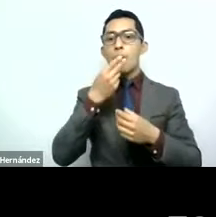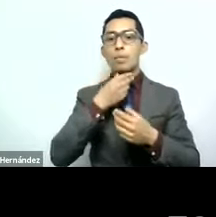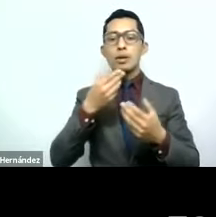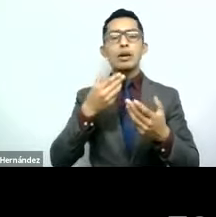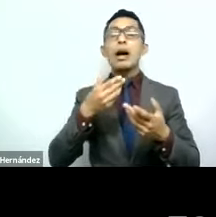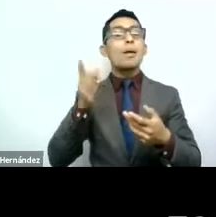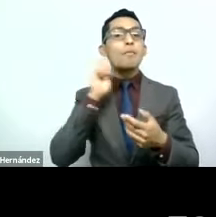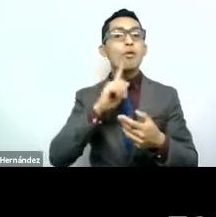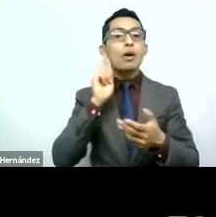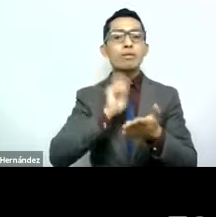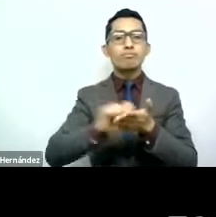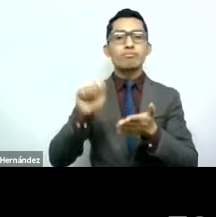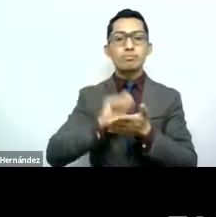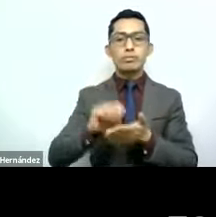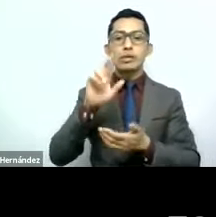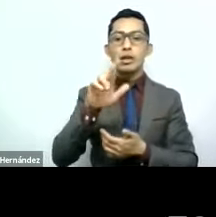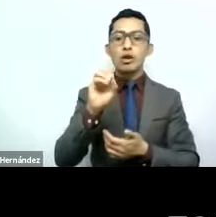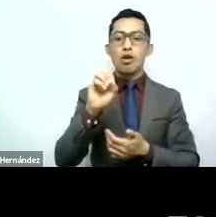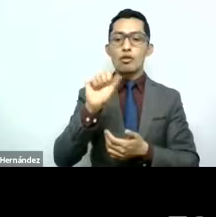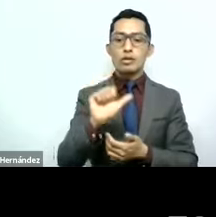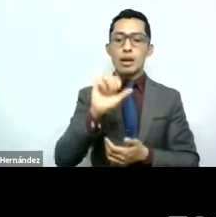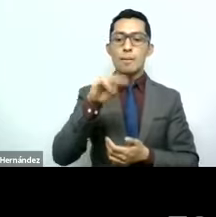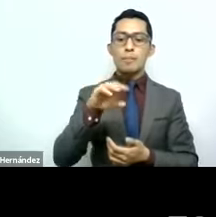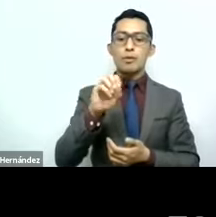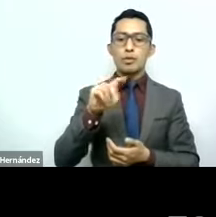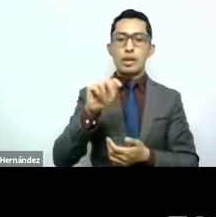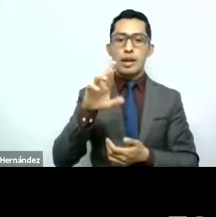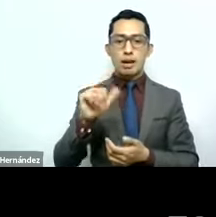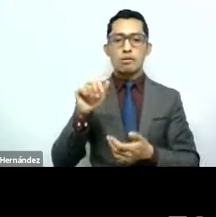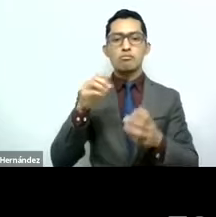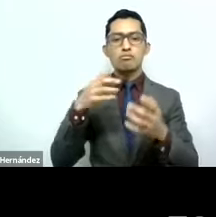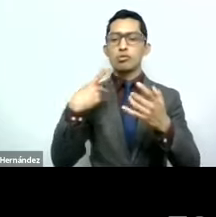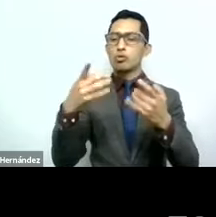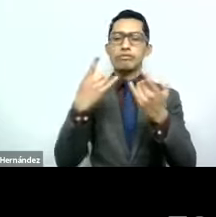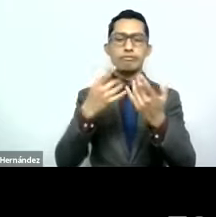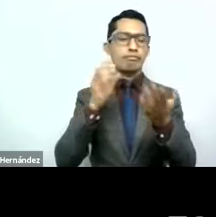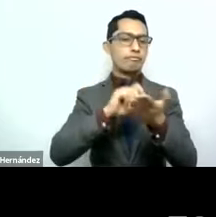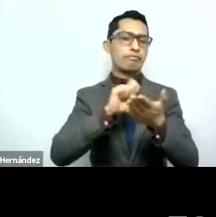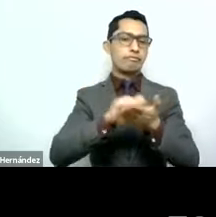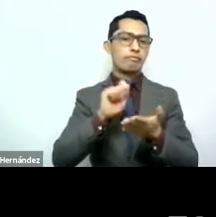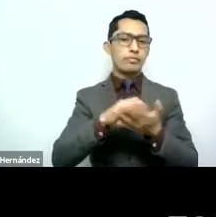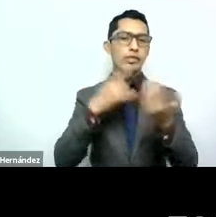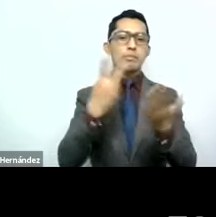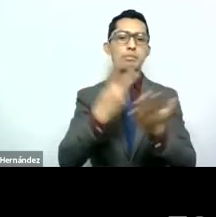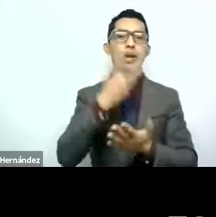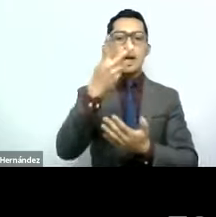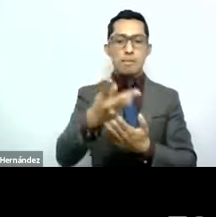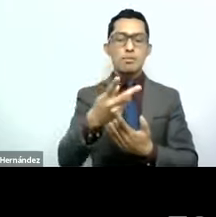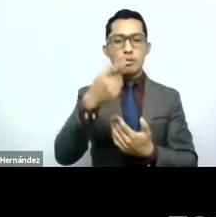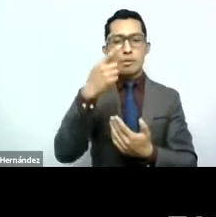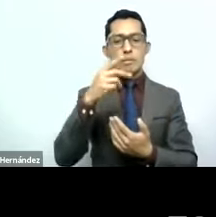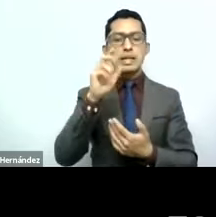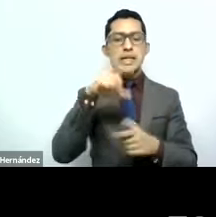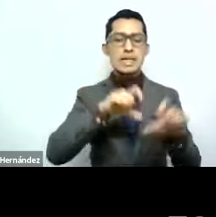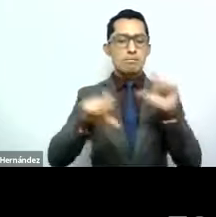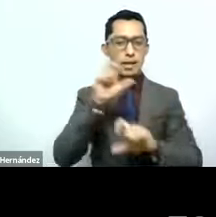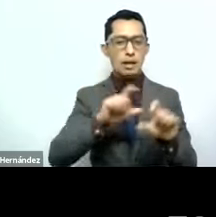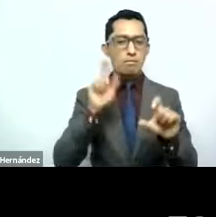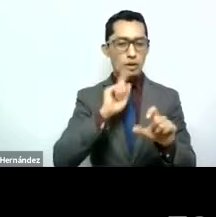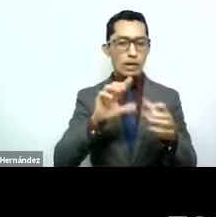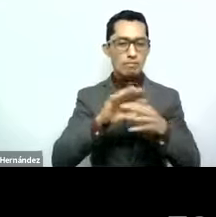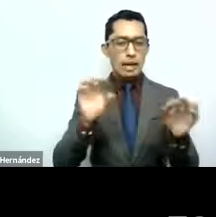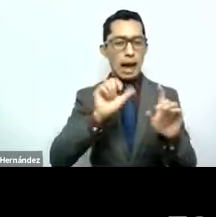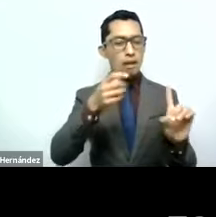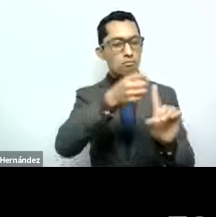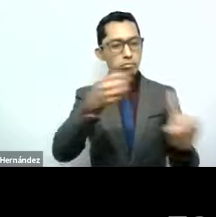llama Rosa Montero, narra la vida del Premio Nobel de Química Marie Curie, y hubo una frase que me venía a